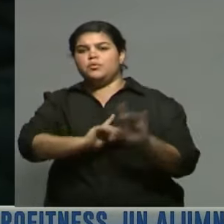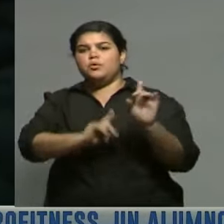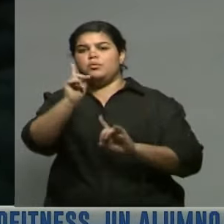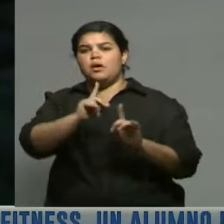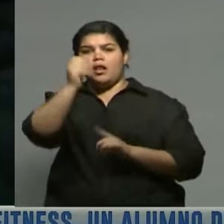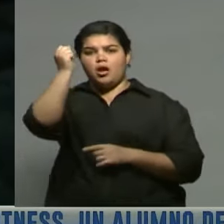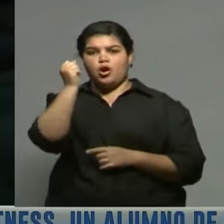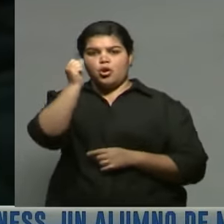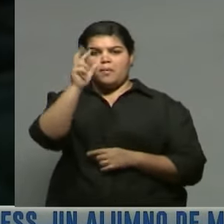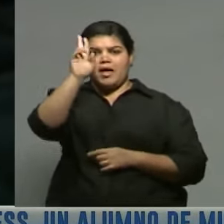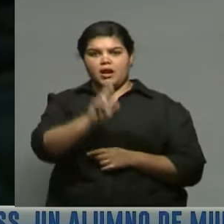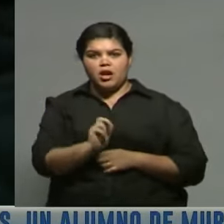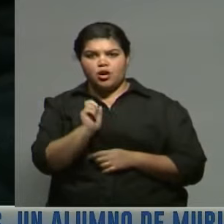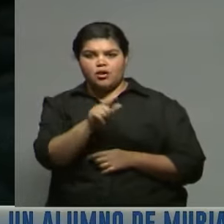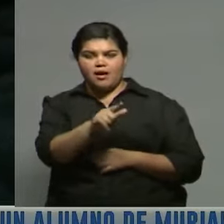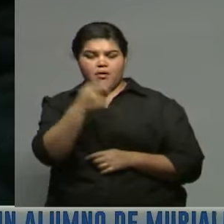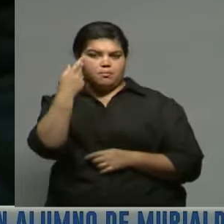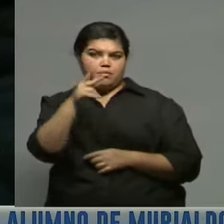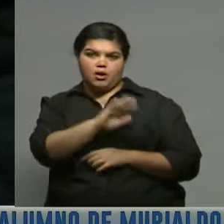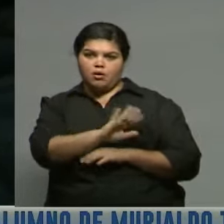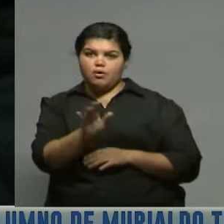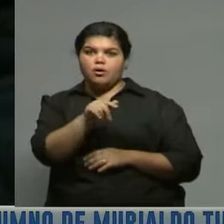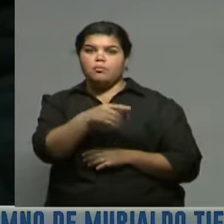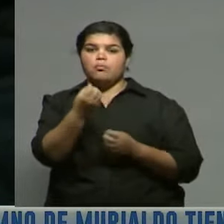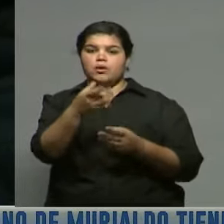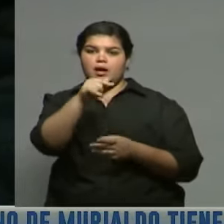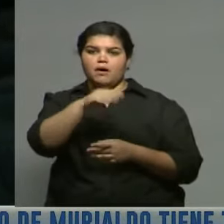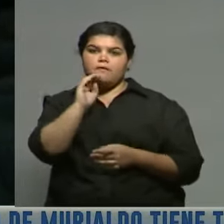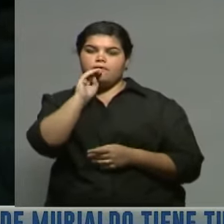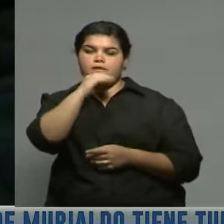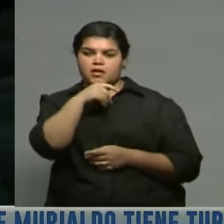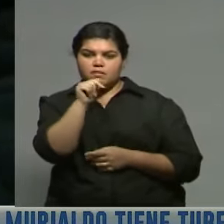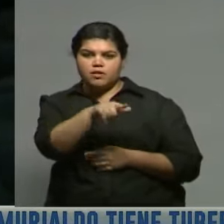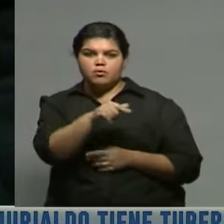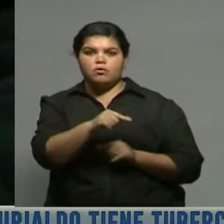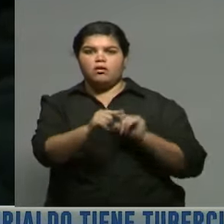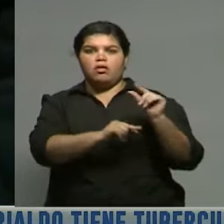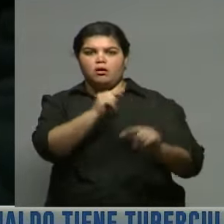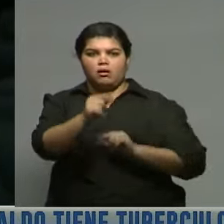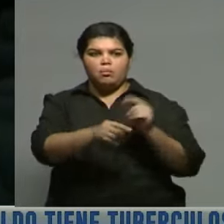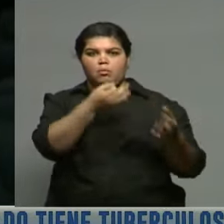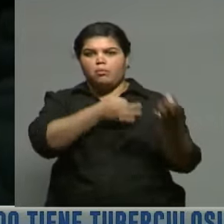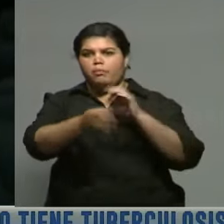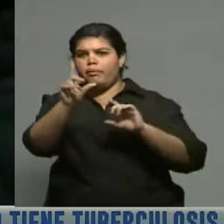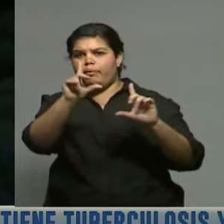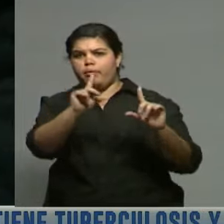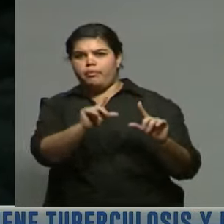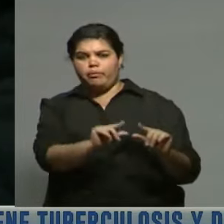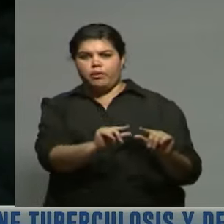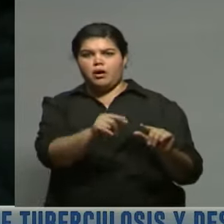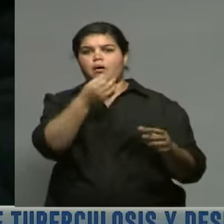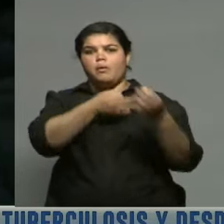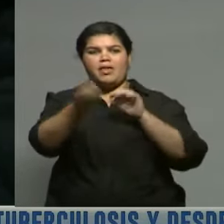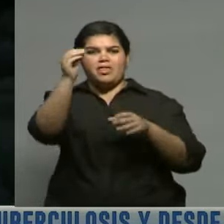regional. Uh-huh. En una vitivinicultura que, por desgracia, estamos perdiendo mercado, sobre todo mercado